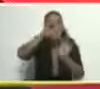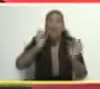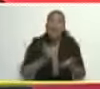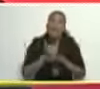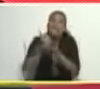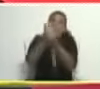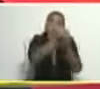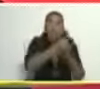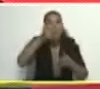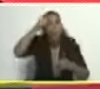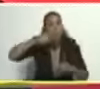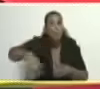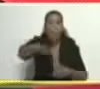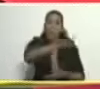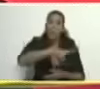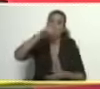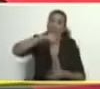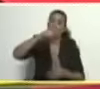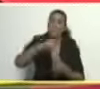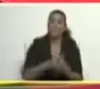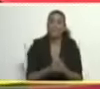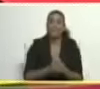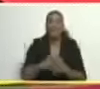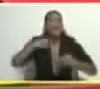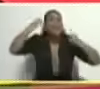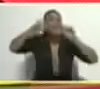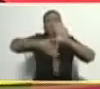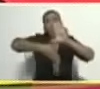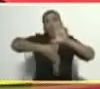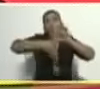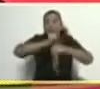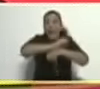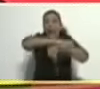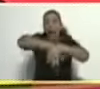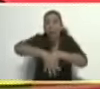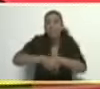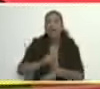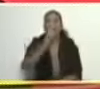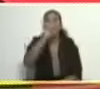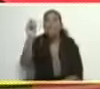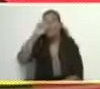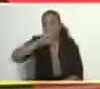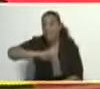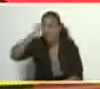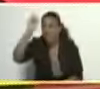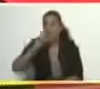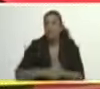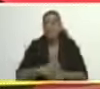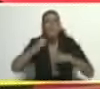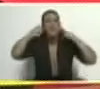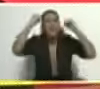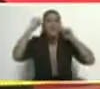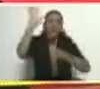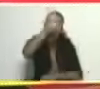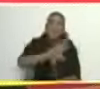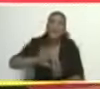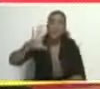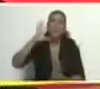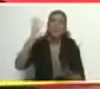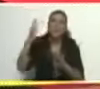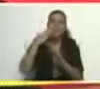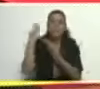beneficio de todos nuestros pueblos. ¡Que viva el ALBA TSP en su 20 aniversario! ¡Que viva la patria grande! Muchas